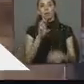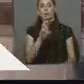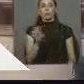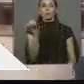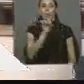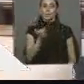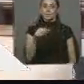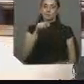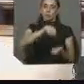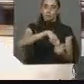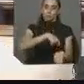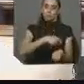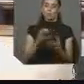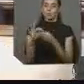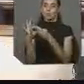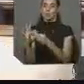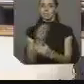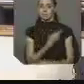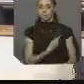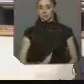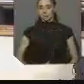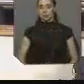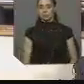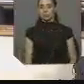Gracias, señor presidente.